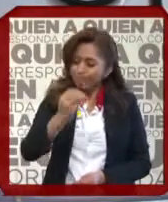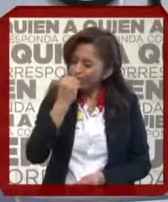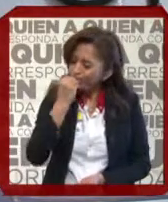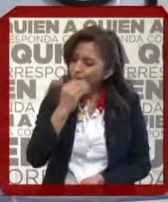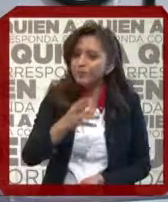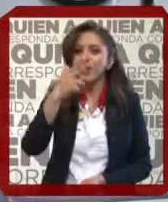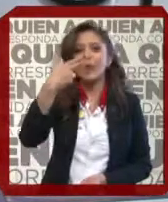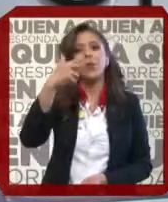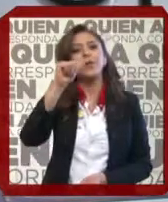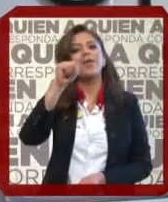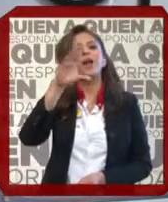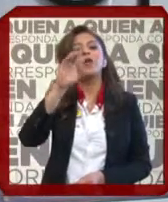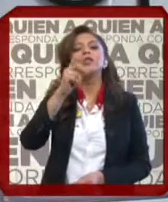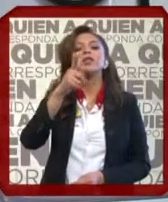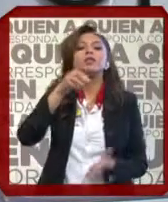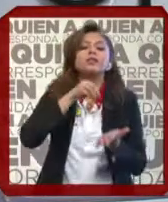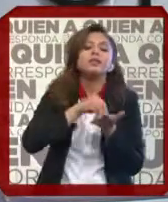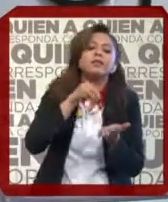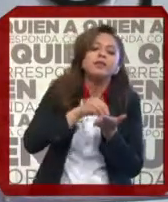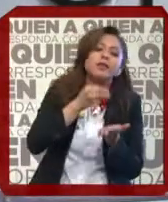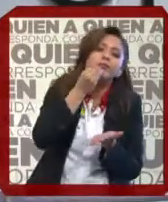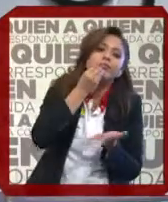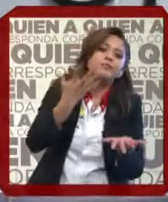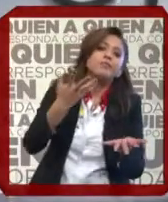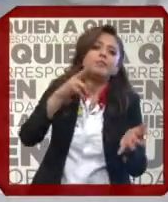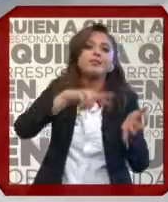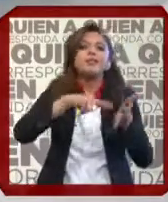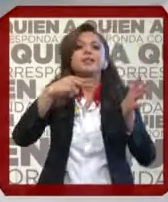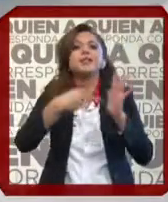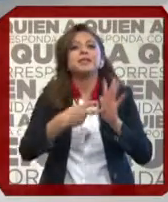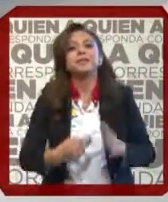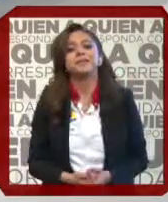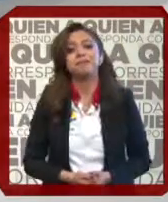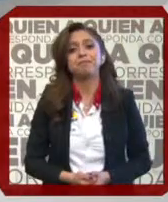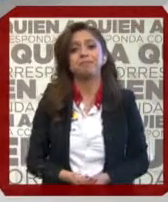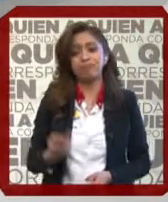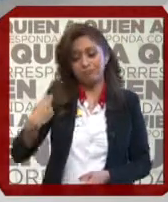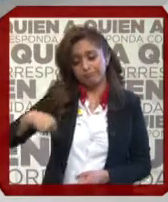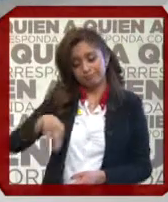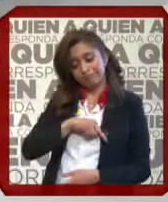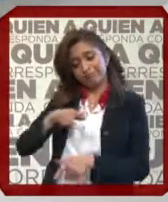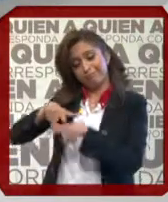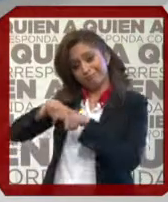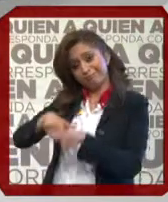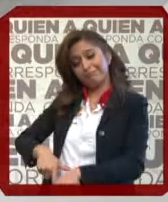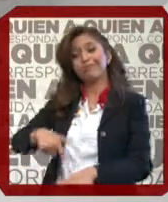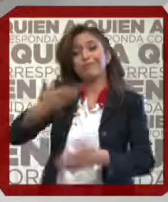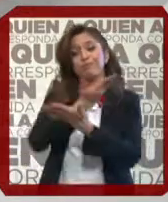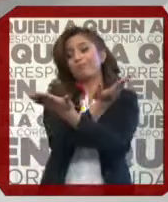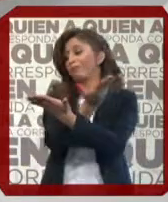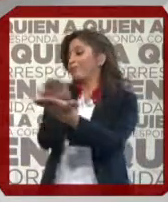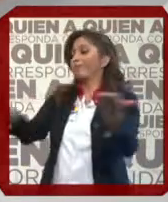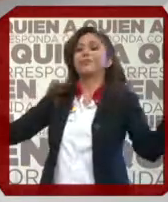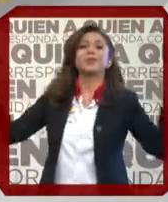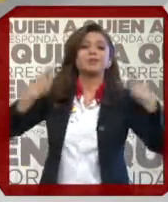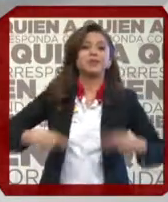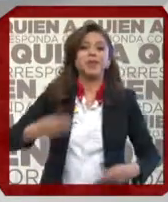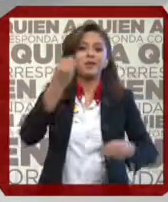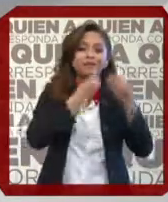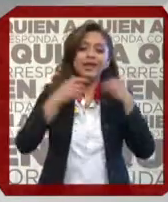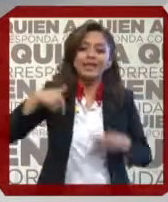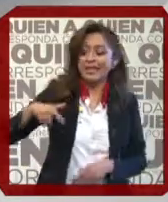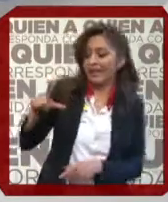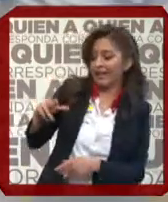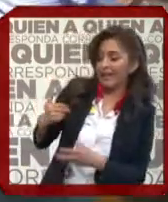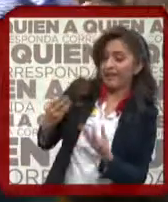Es huitlacoche. Cochinita. Inge. Jorge, pues seguimos aquí, mira, sufriendo. Casa llena, sufriendo con Lina